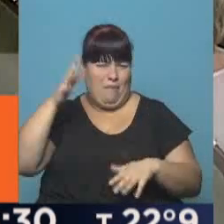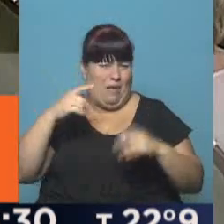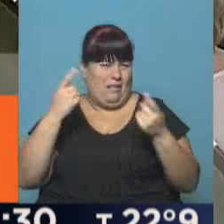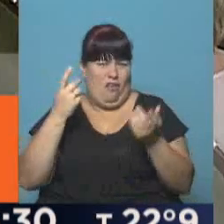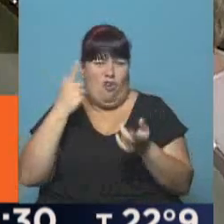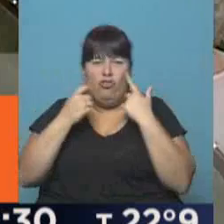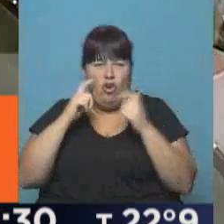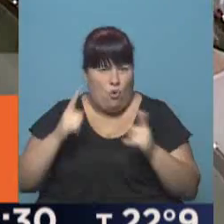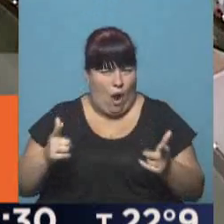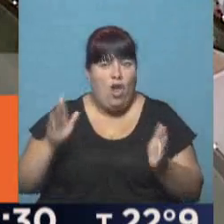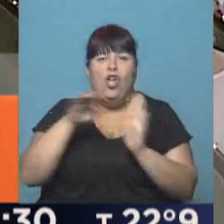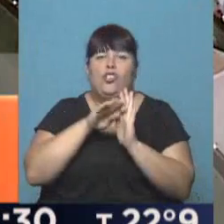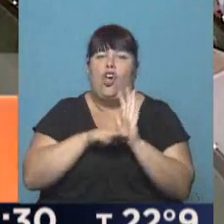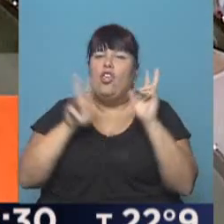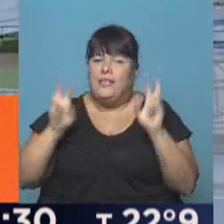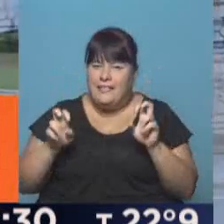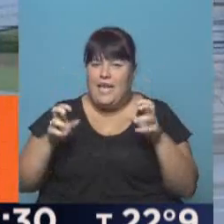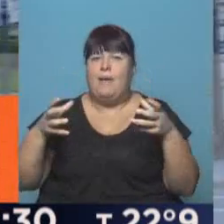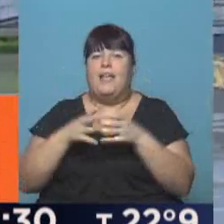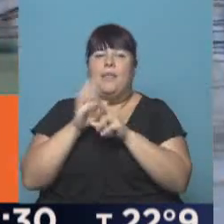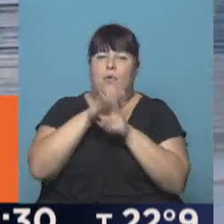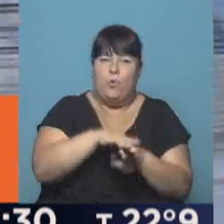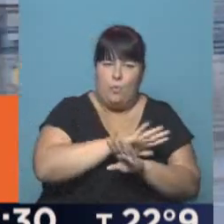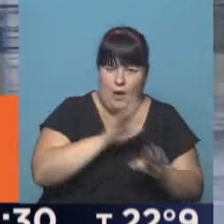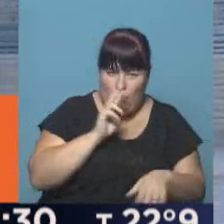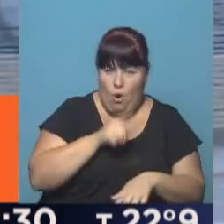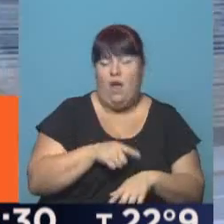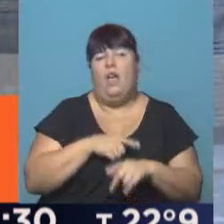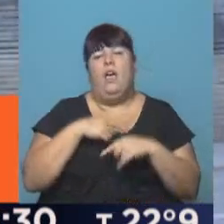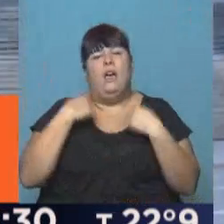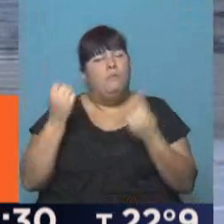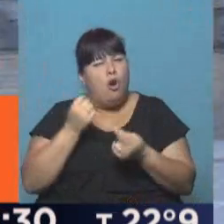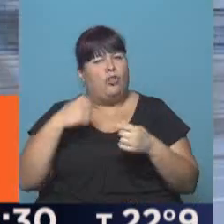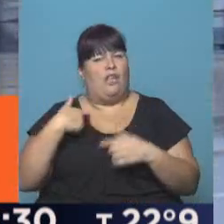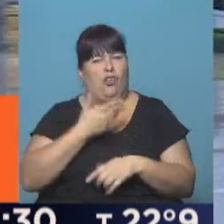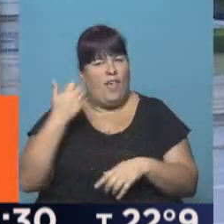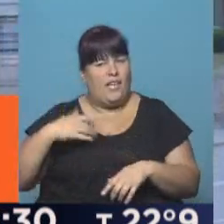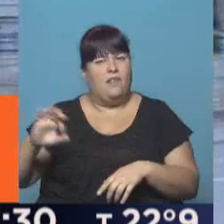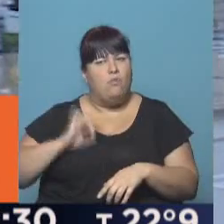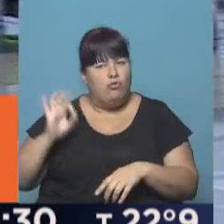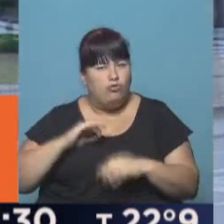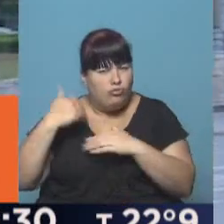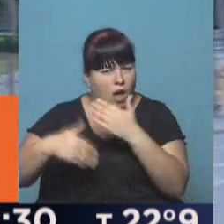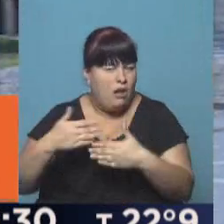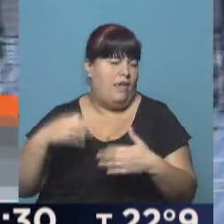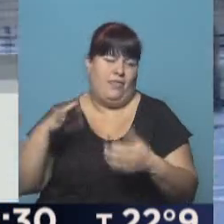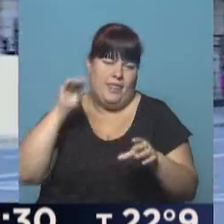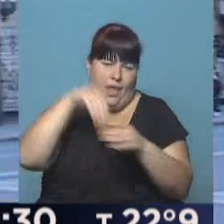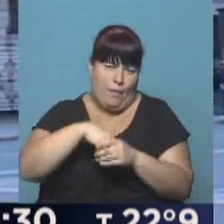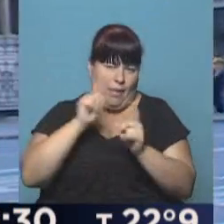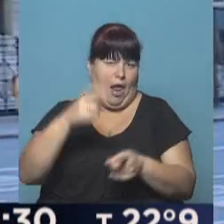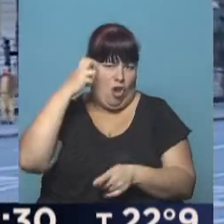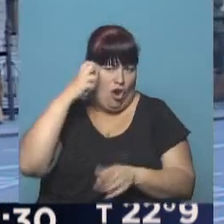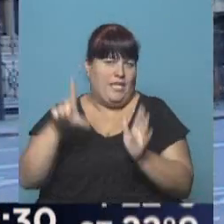todo lo que es la agenda del movimiento ni una menos que es muy importante la socia argentina los últimos años tiene que entrar también en el